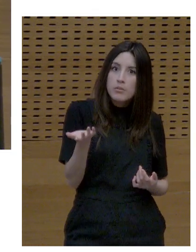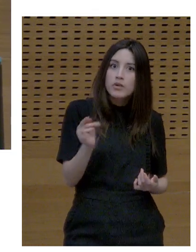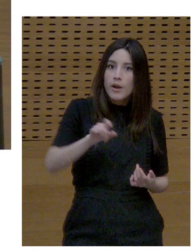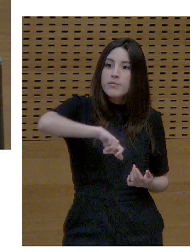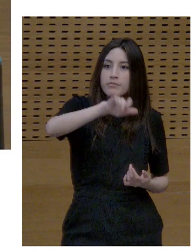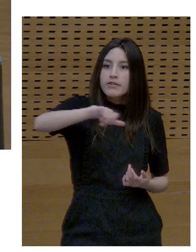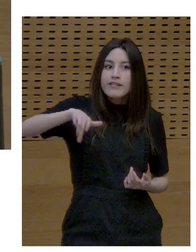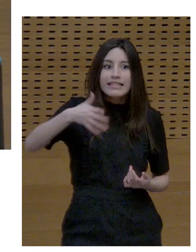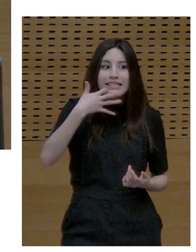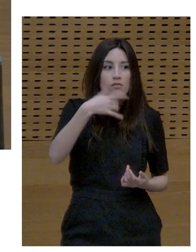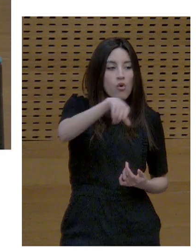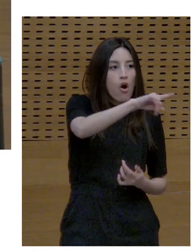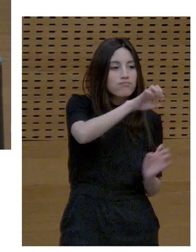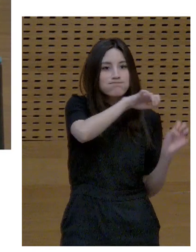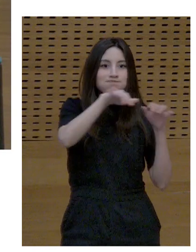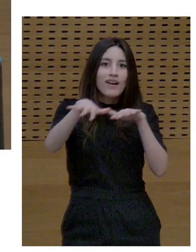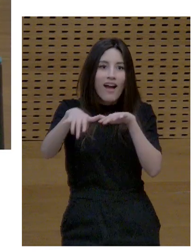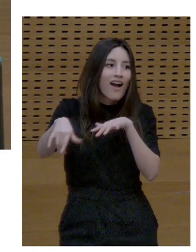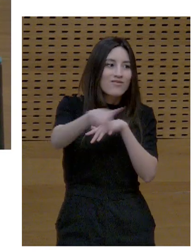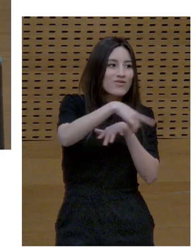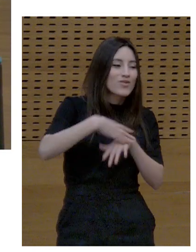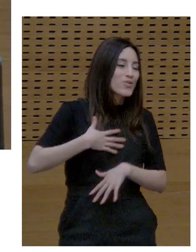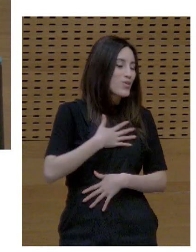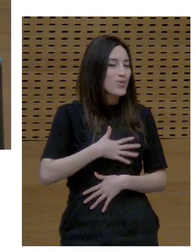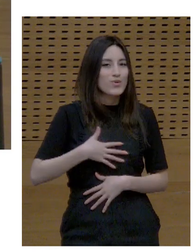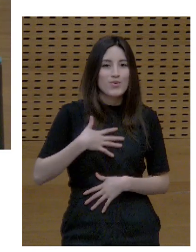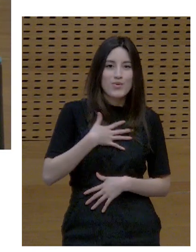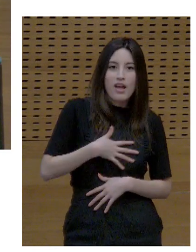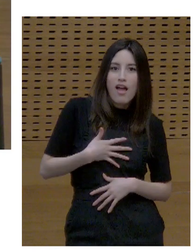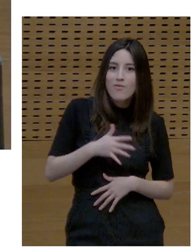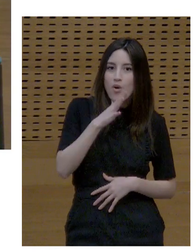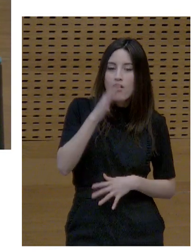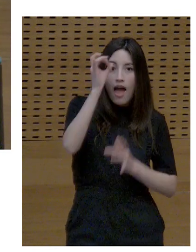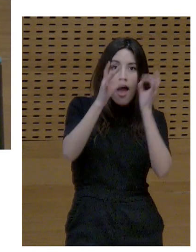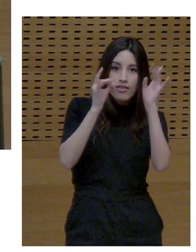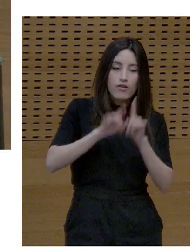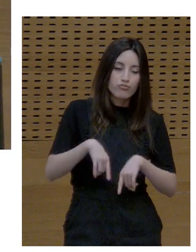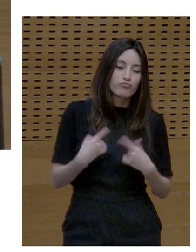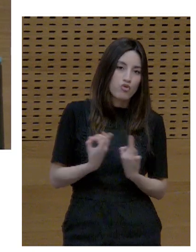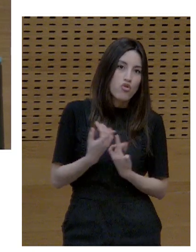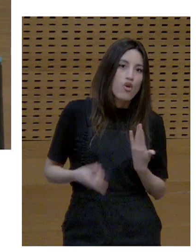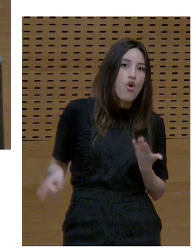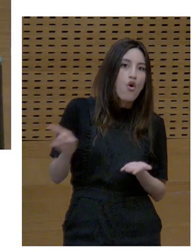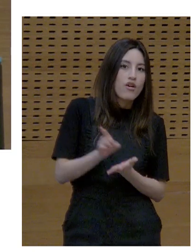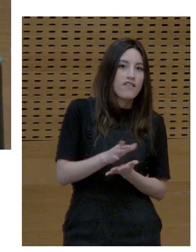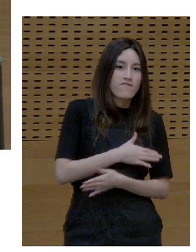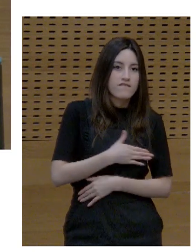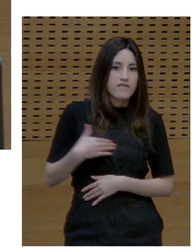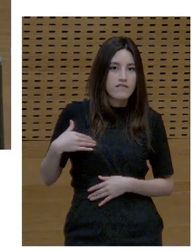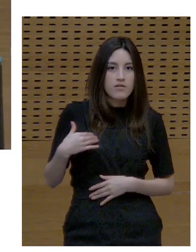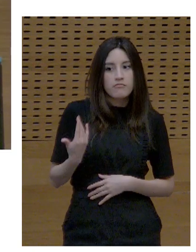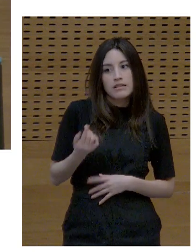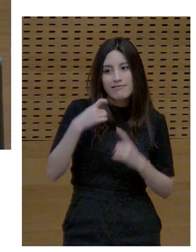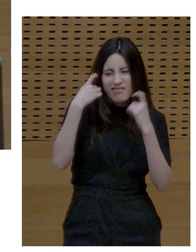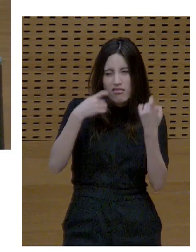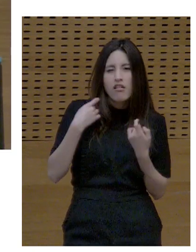acudíais estabais encantadas y sí, es una actividad que queremos recuperar algún día, cuando encontremos quién pueda darla y